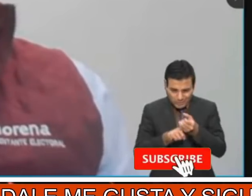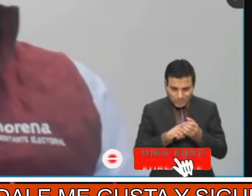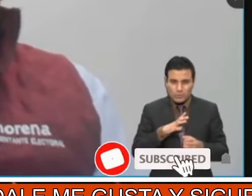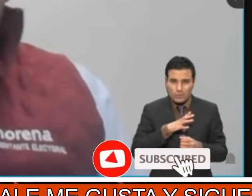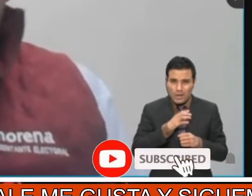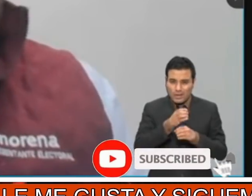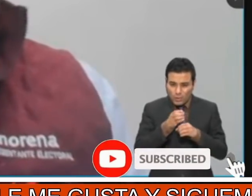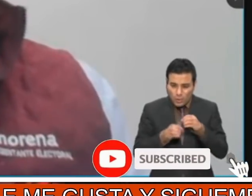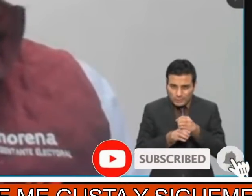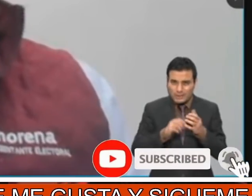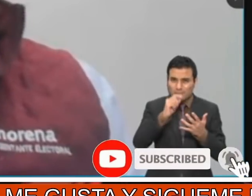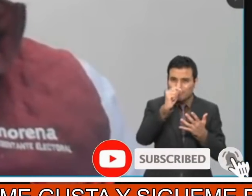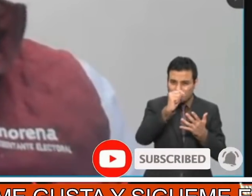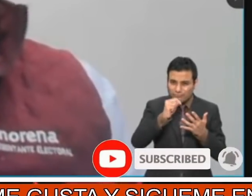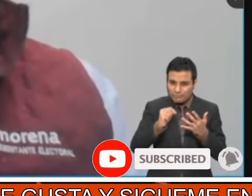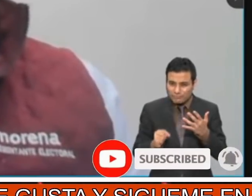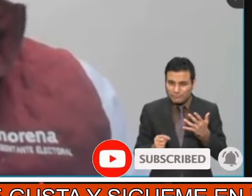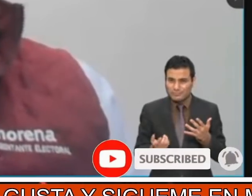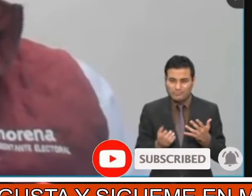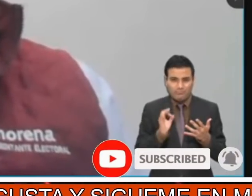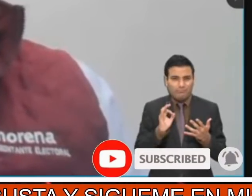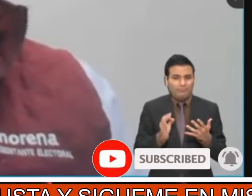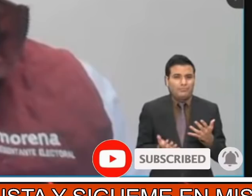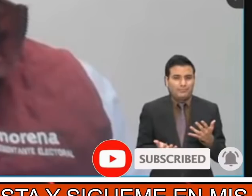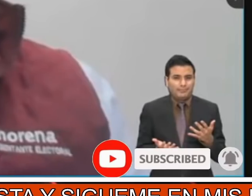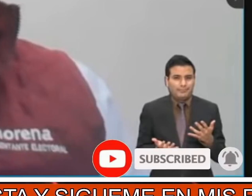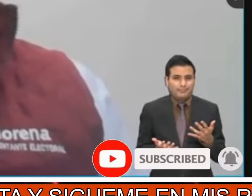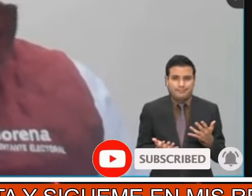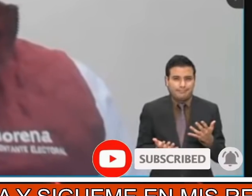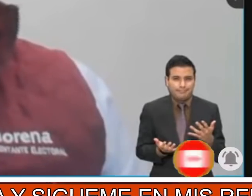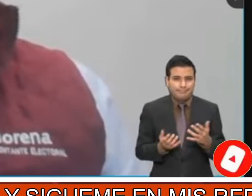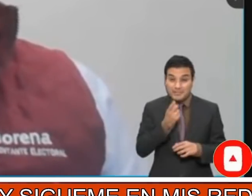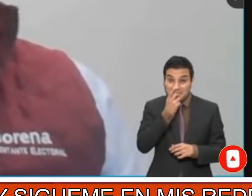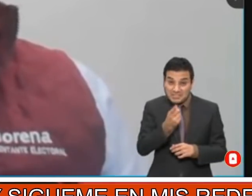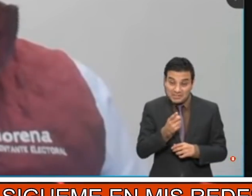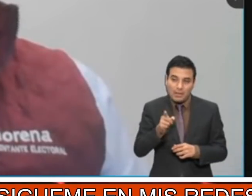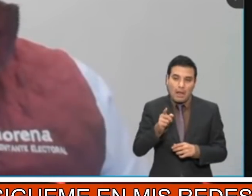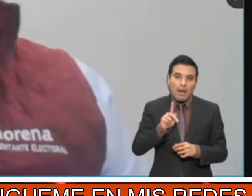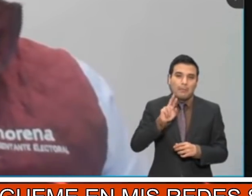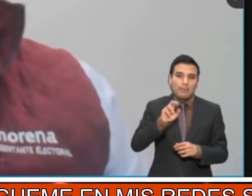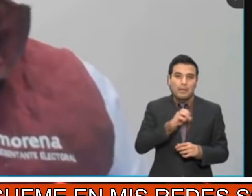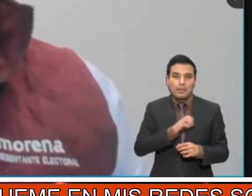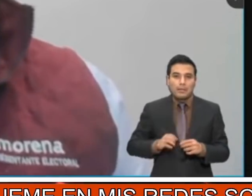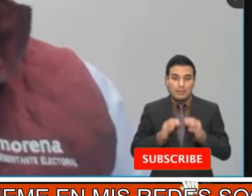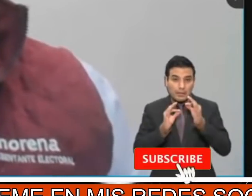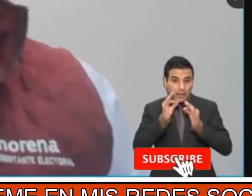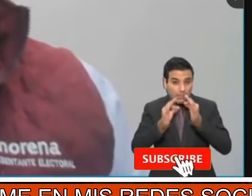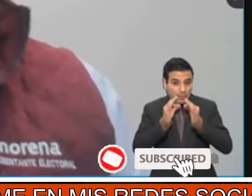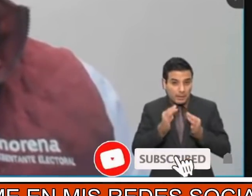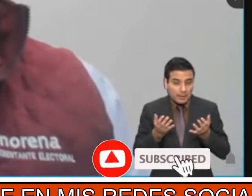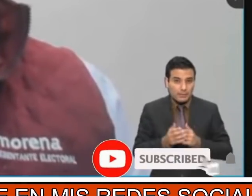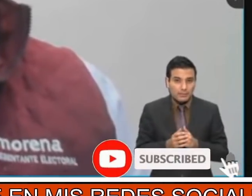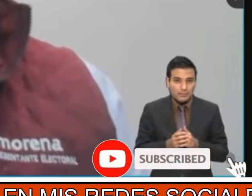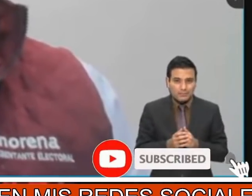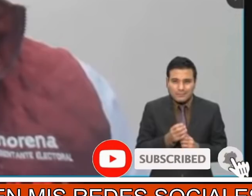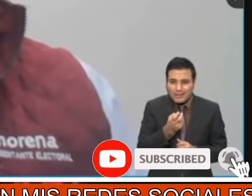cuales se imputó la situación de que se había hecho precampaña. Y esos hechos